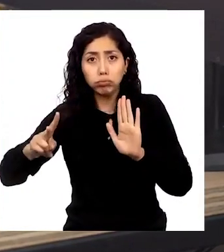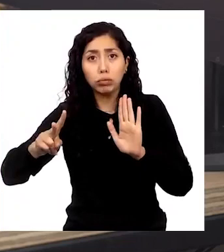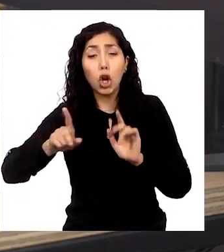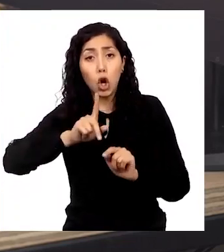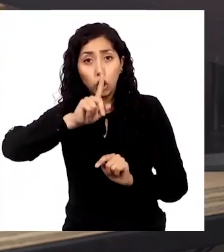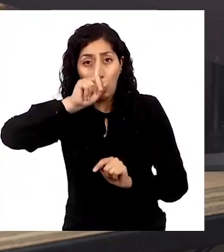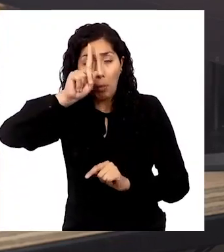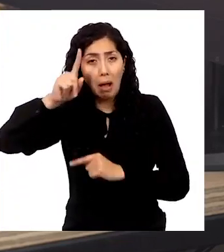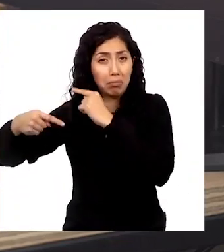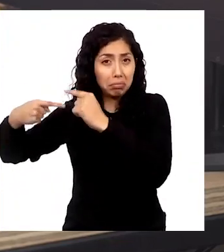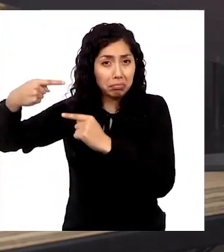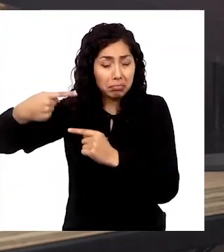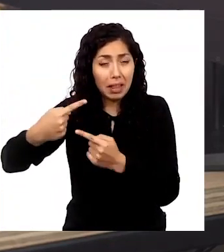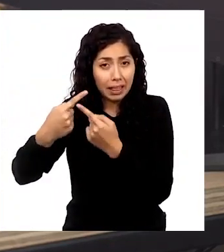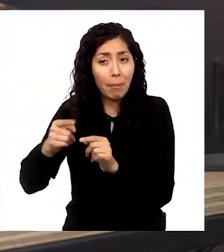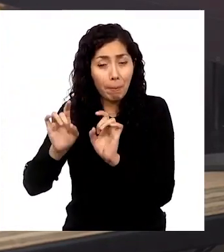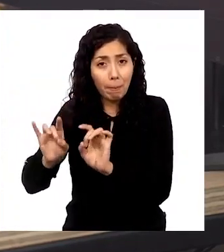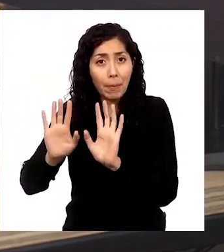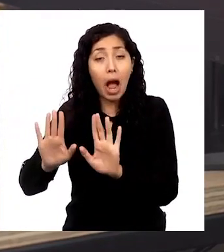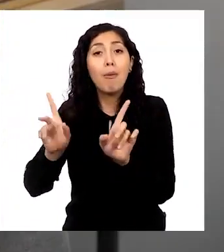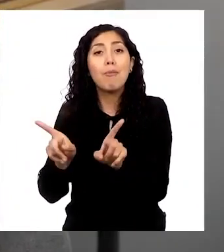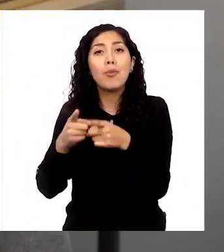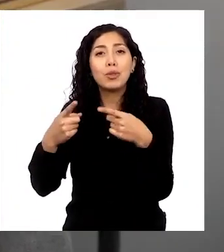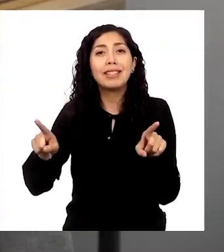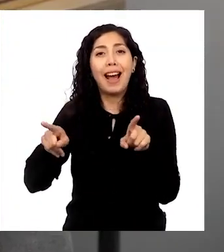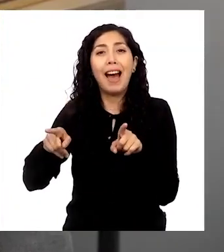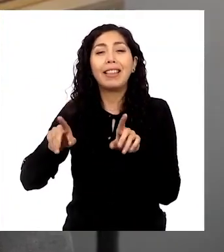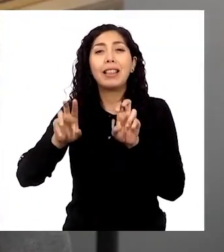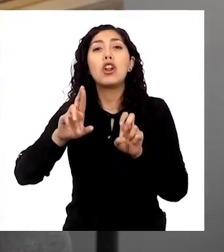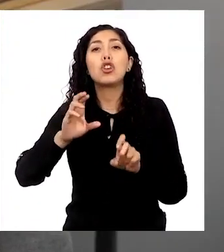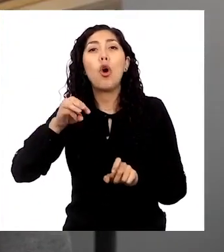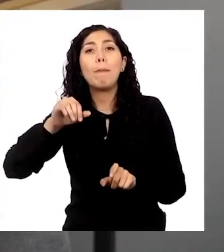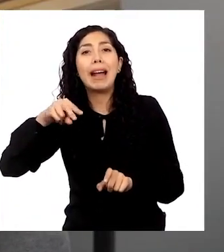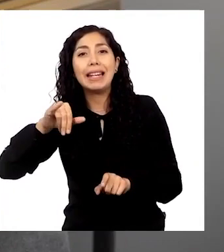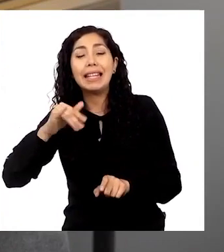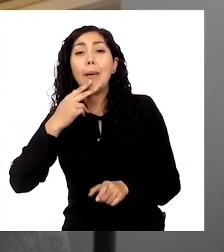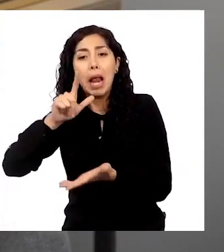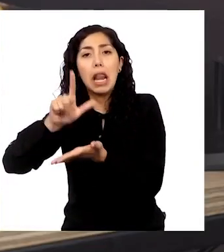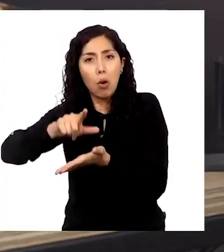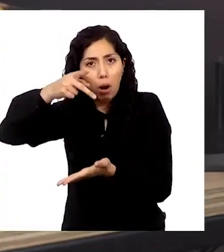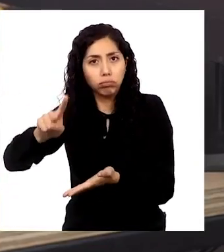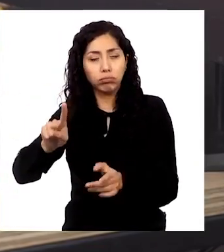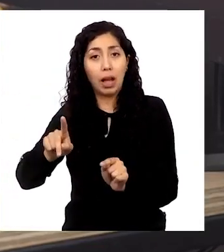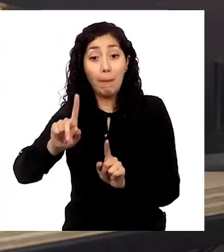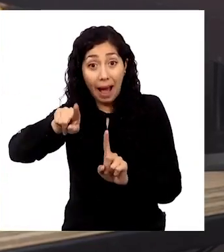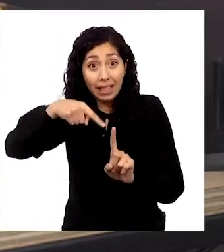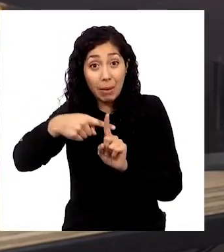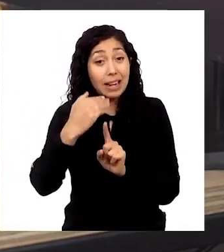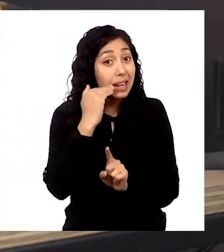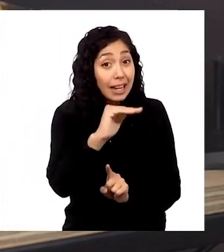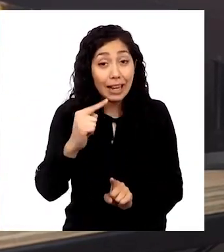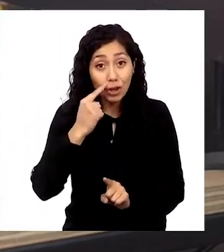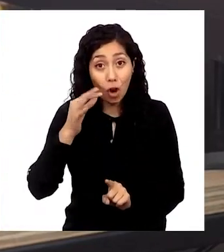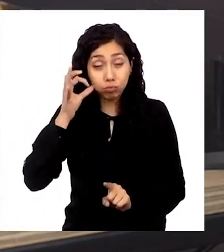propia, costumbres particulares, música propia de la etnia romaní e incluso una lengua propia. Pero además, los